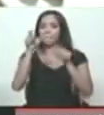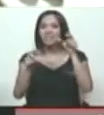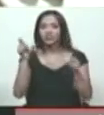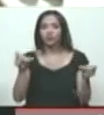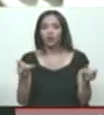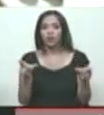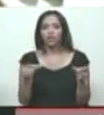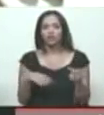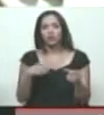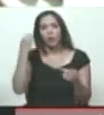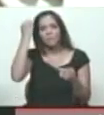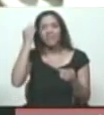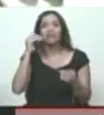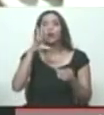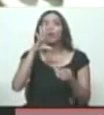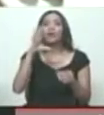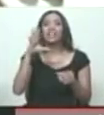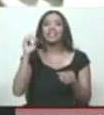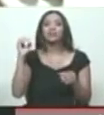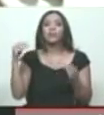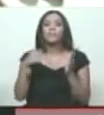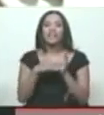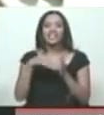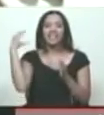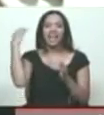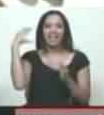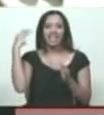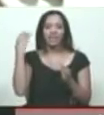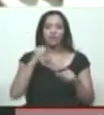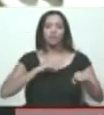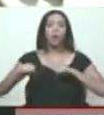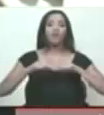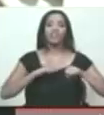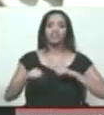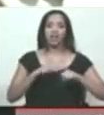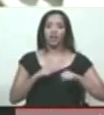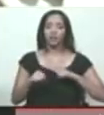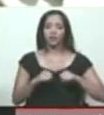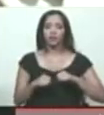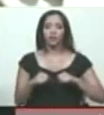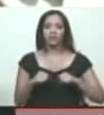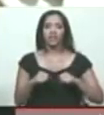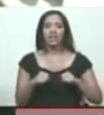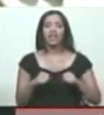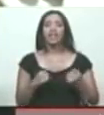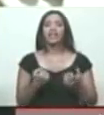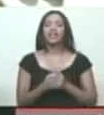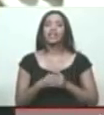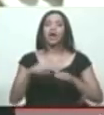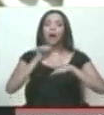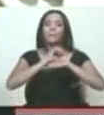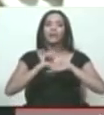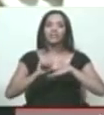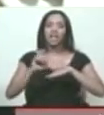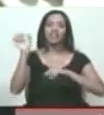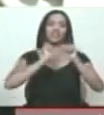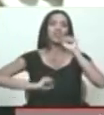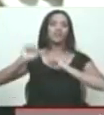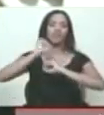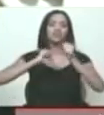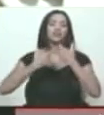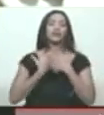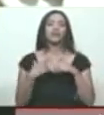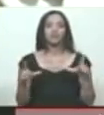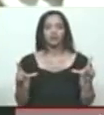menos 500,000 caraqueños y caraqueñas movilizados en la gran operación en defensa de la